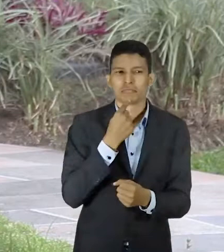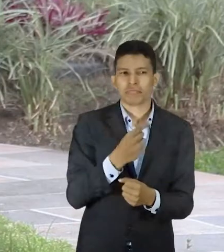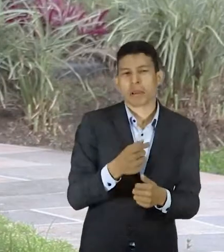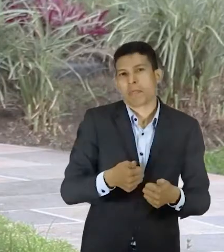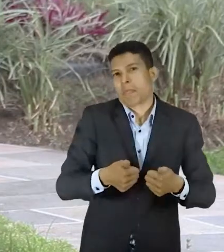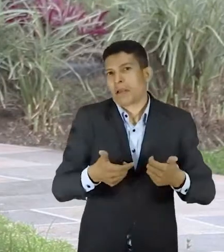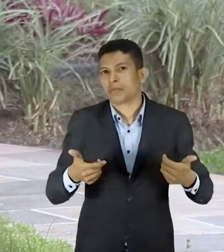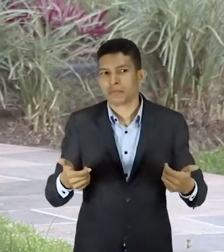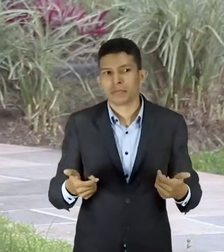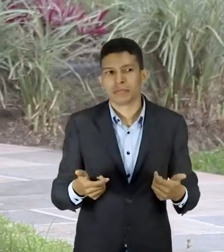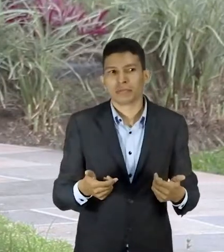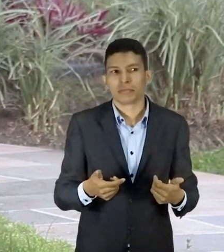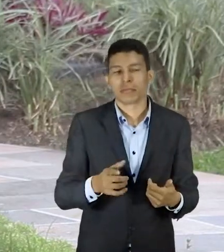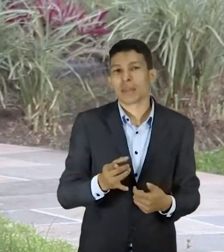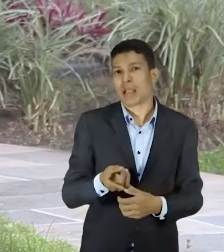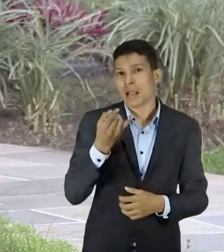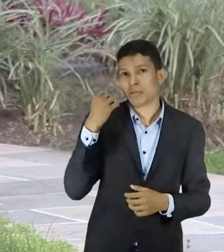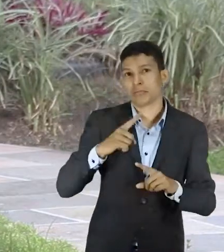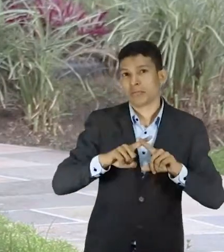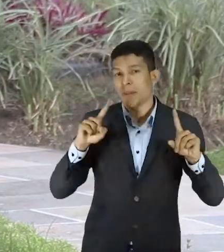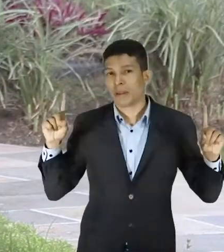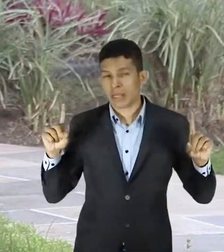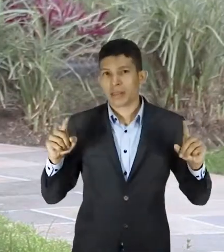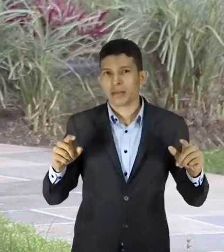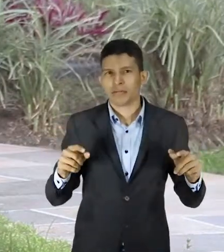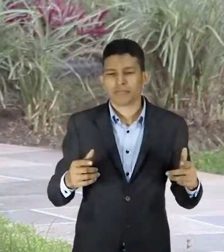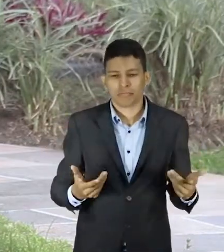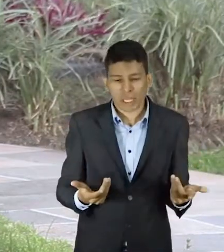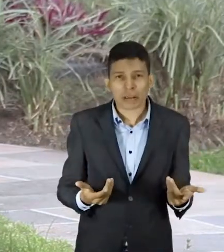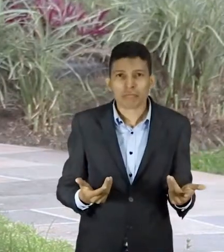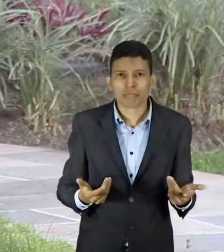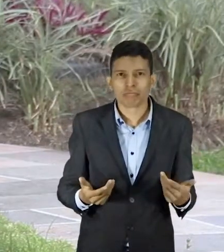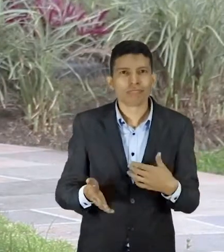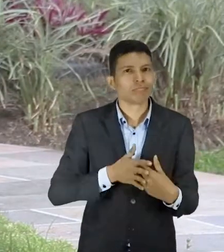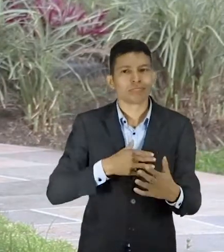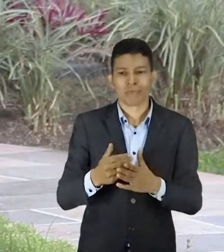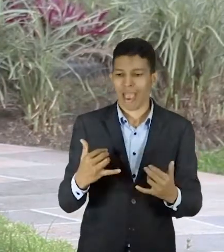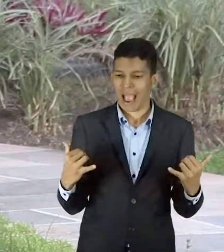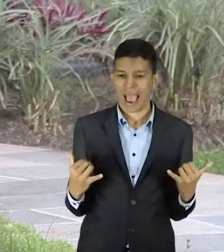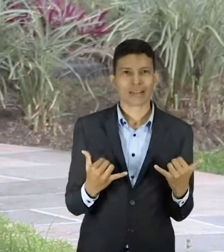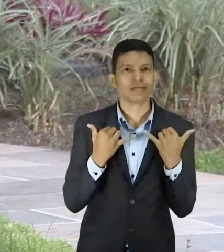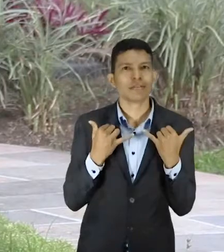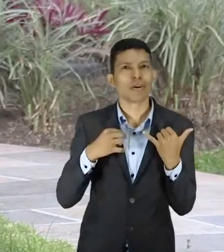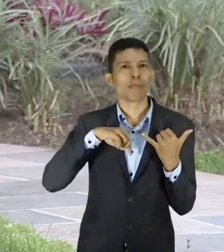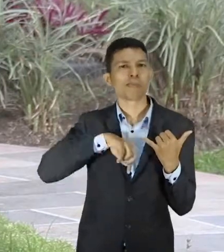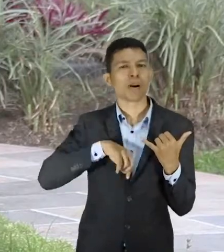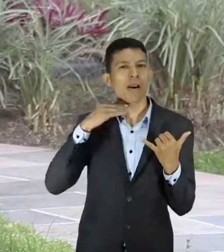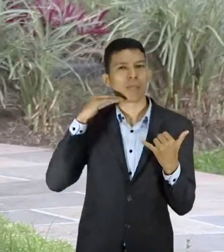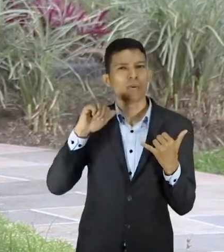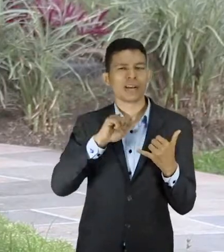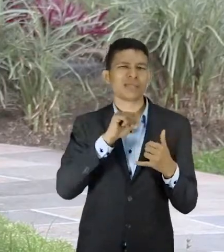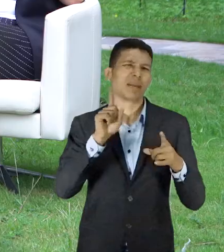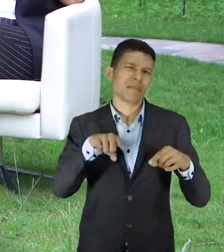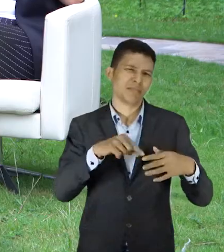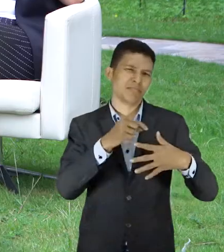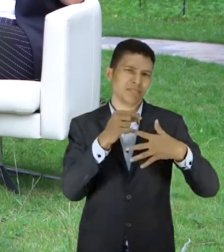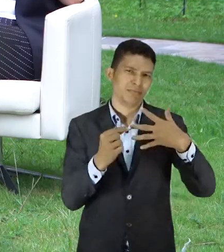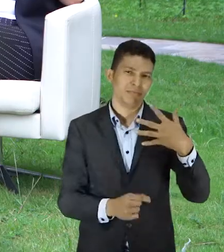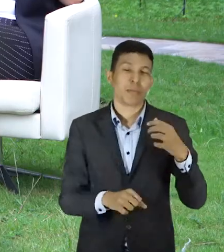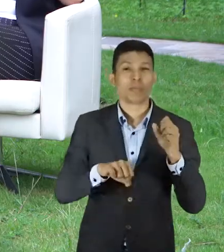de formas de vestirse, de formas de ser femenina también, que